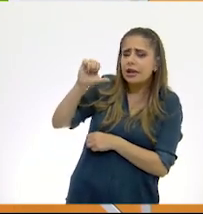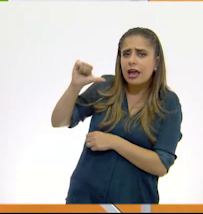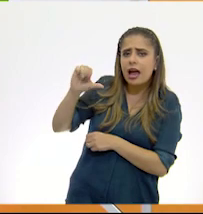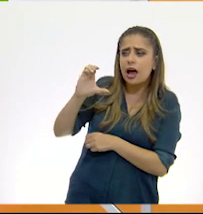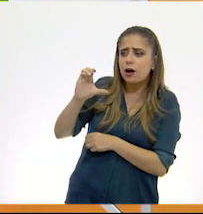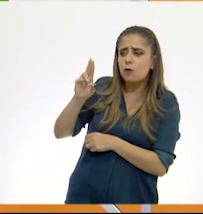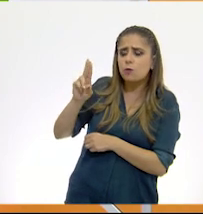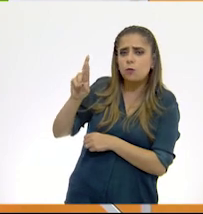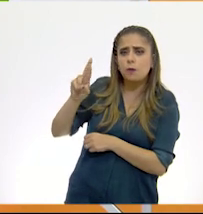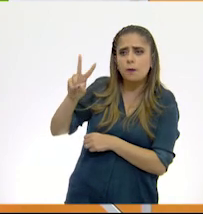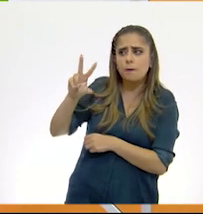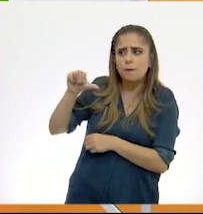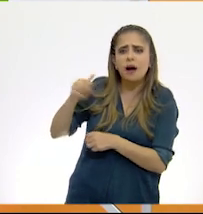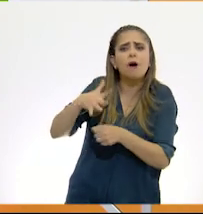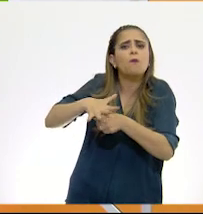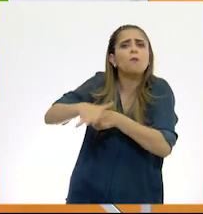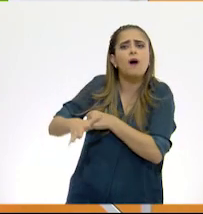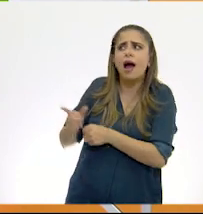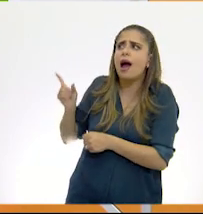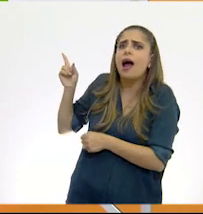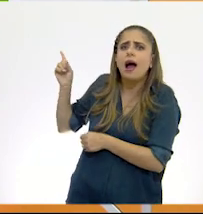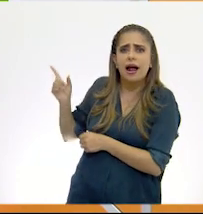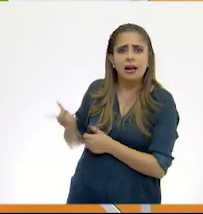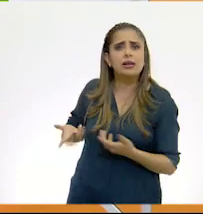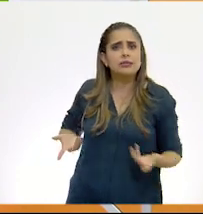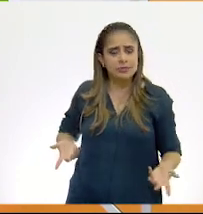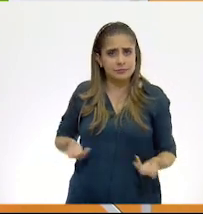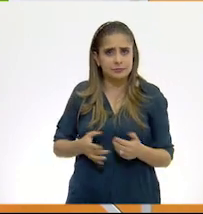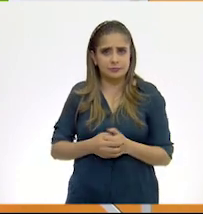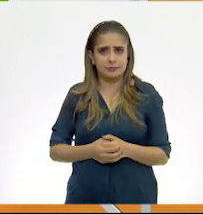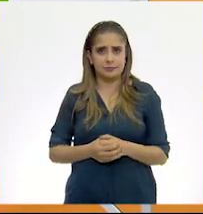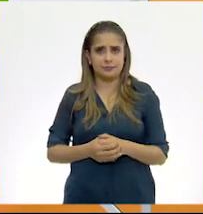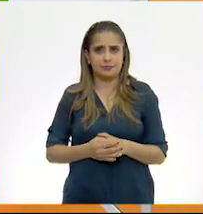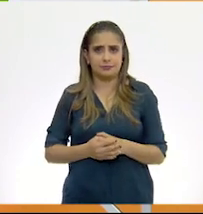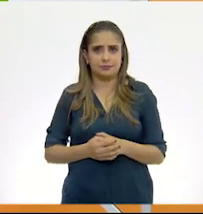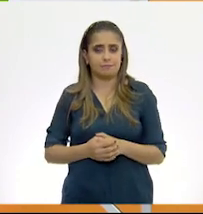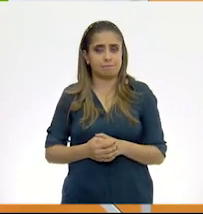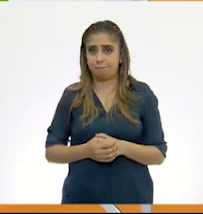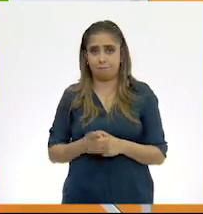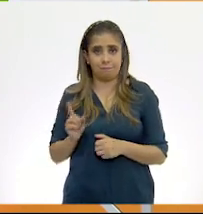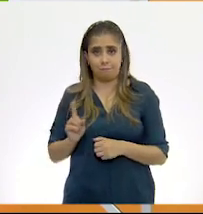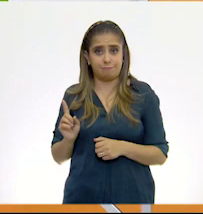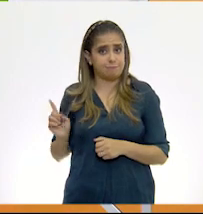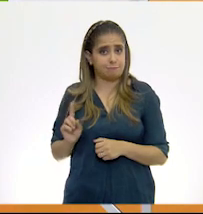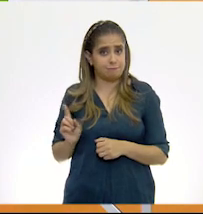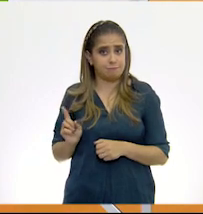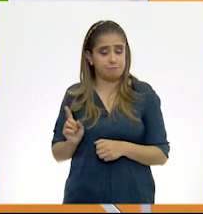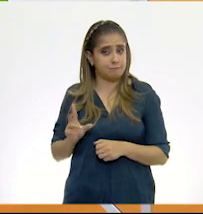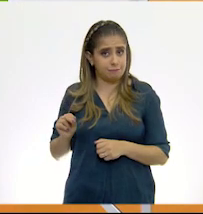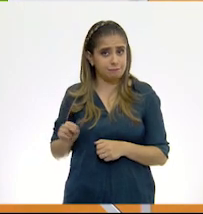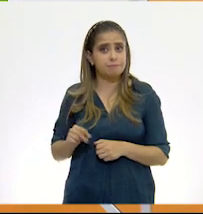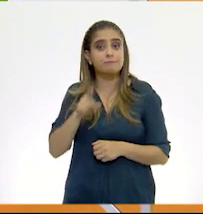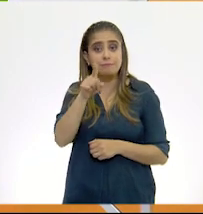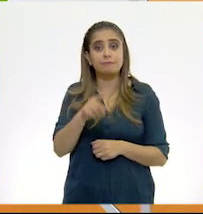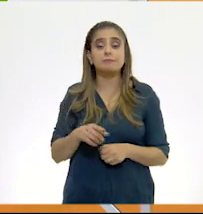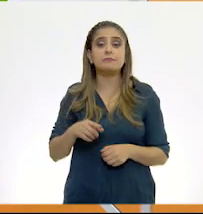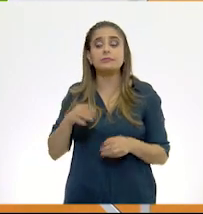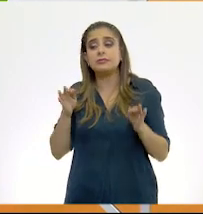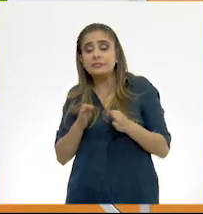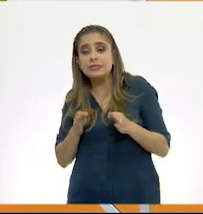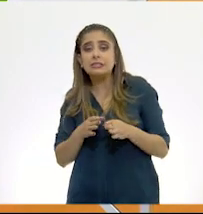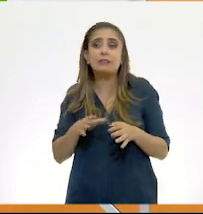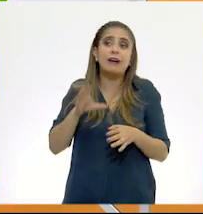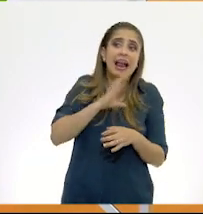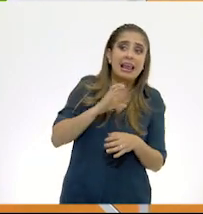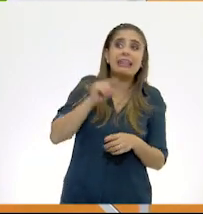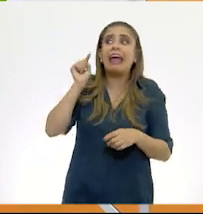contenga líneas curvas. Aquí no, ¿verdad? Acá no, no, no. No, ustedes me dicen frío o caliente,